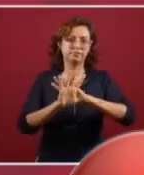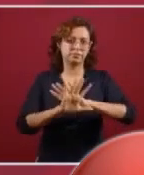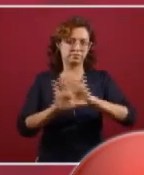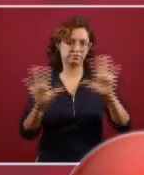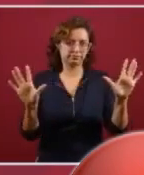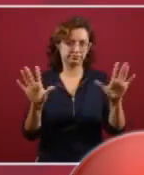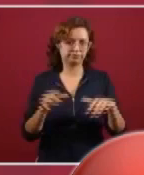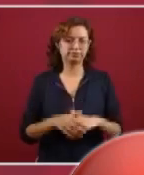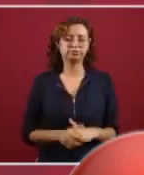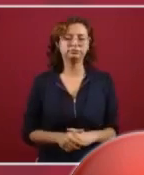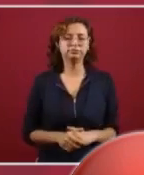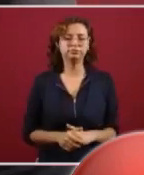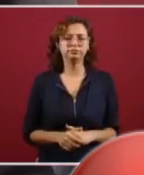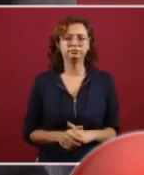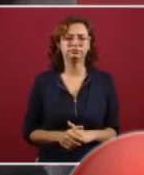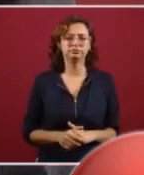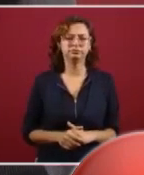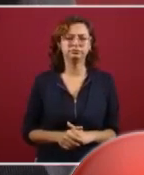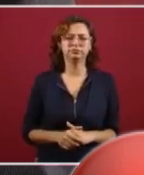Y sí,